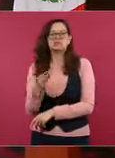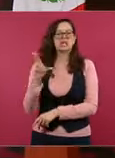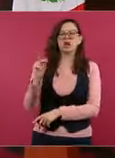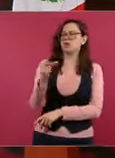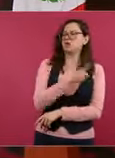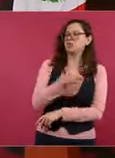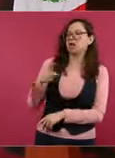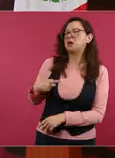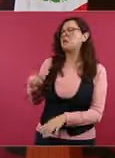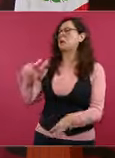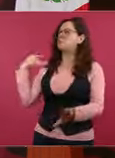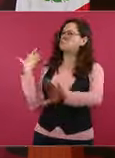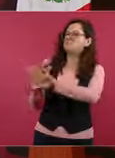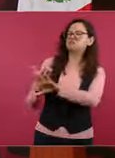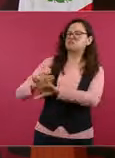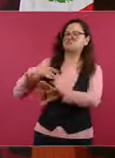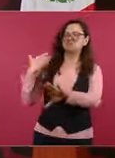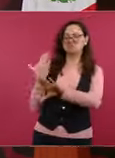Se iban a caer los segundos pisos.